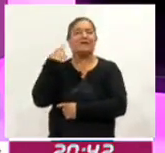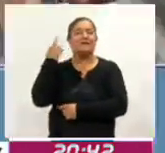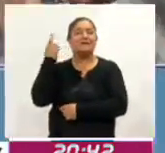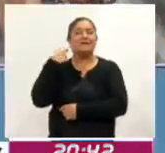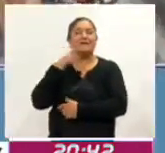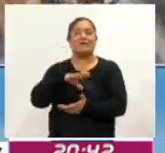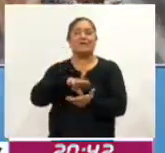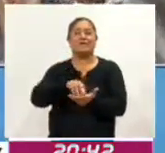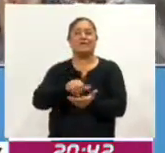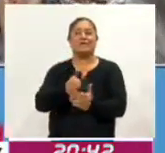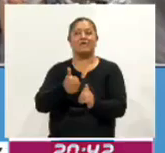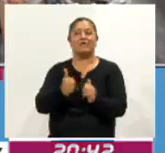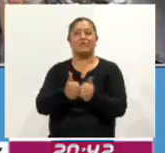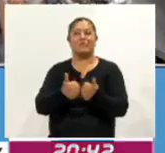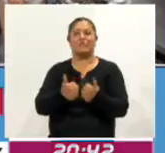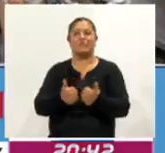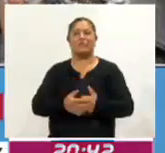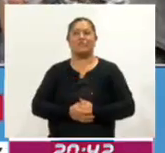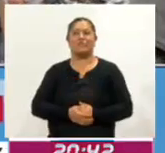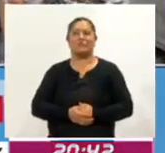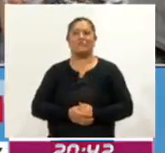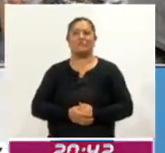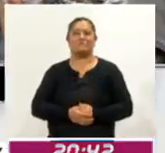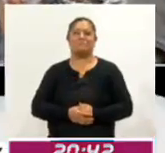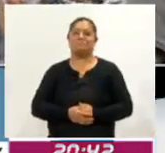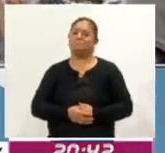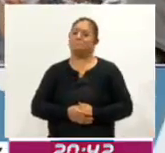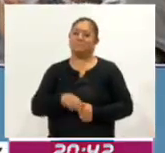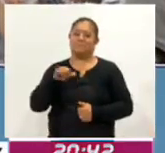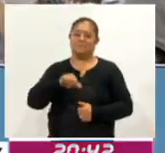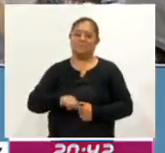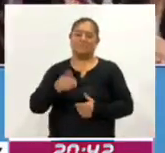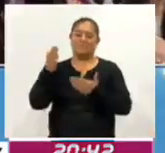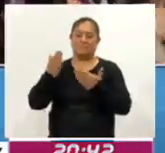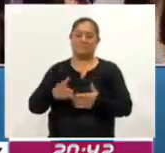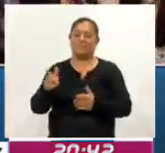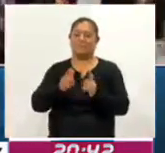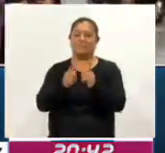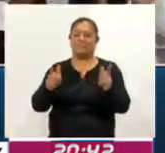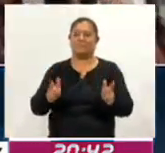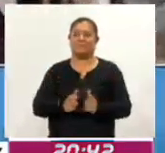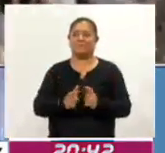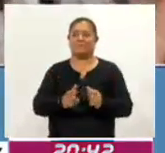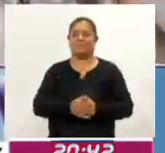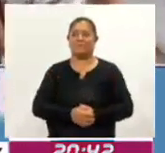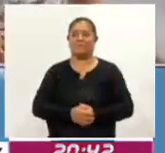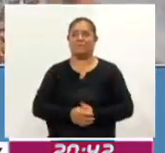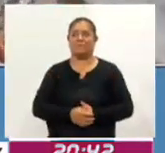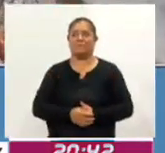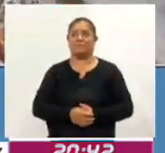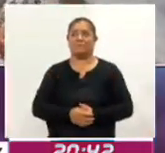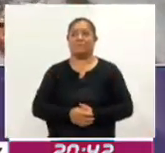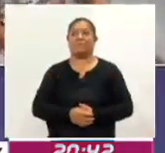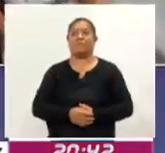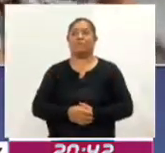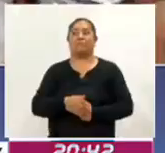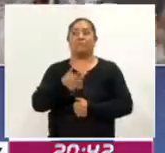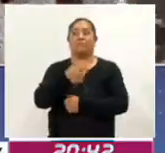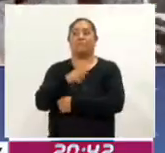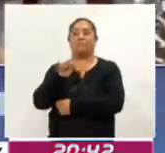Vicky. Y bien, este día nos encontramos con el grupo ¡Gine Show!